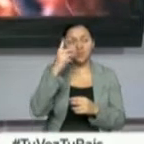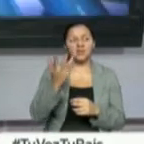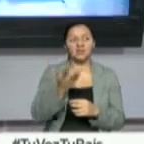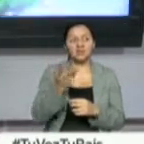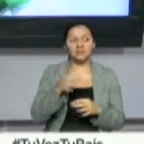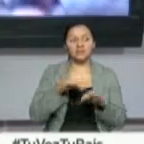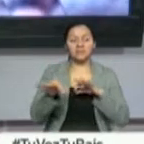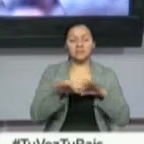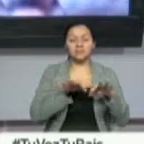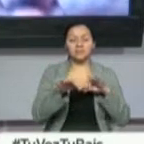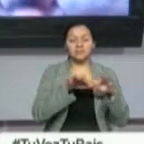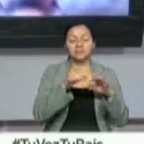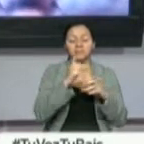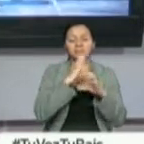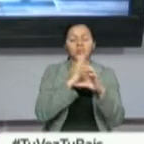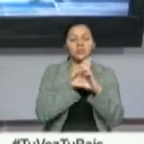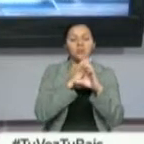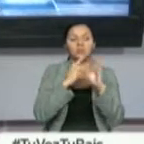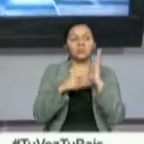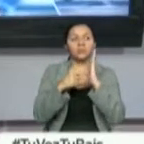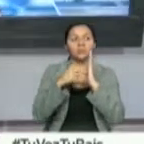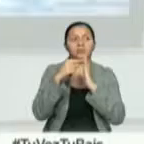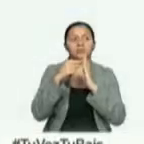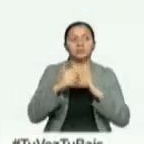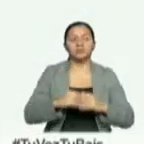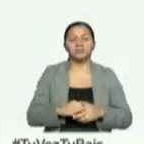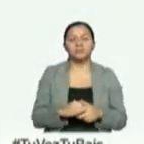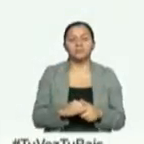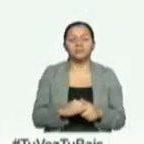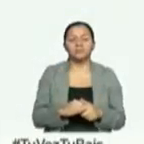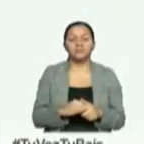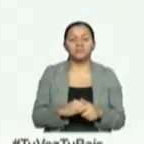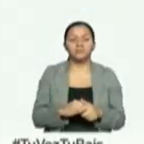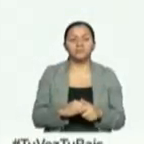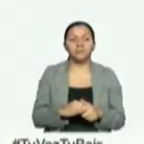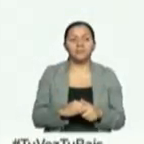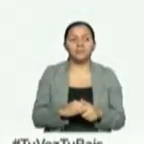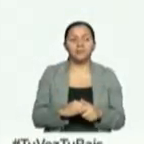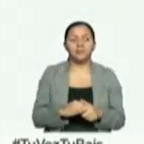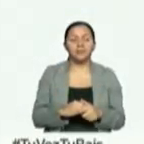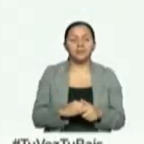explicó sobre el cálculo del impuesto su final